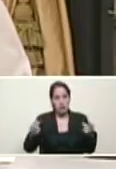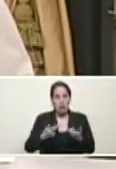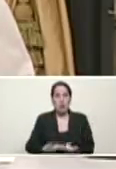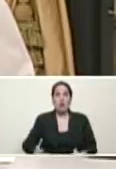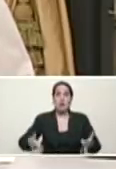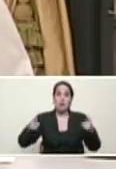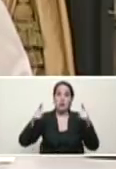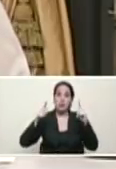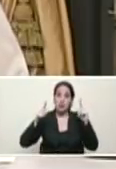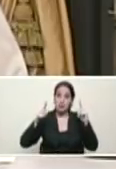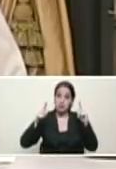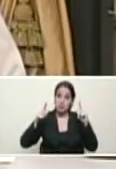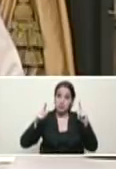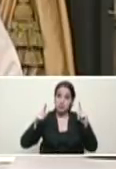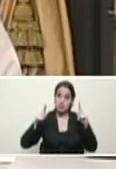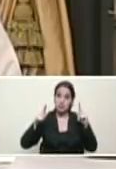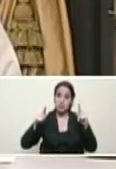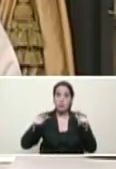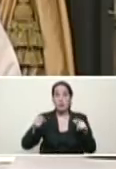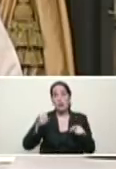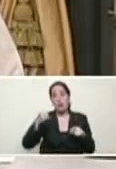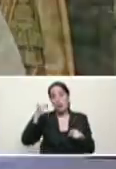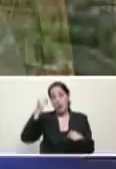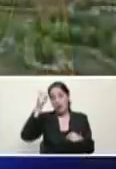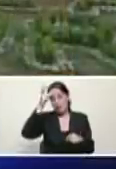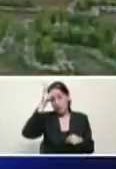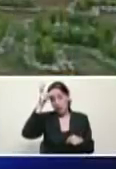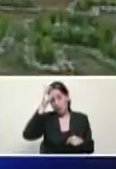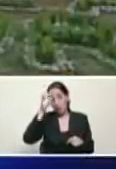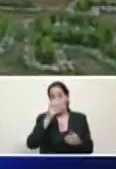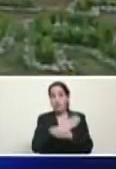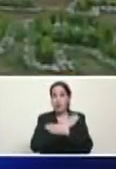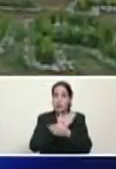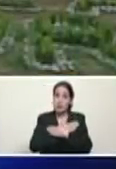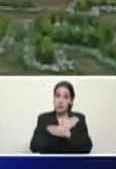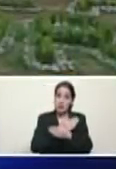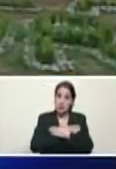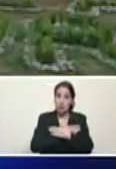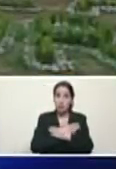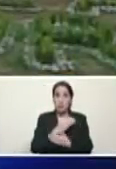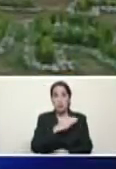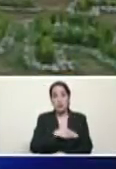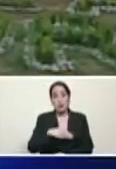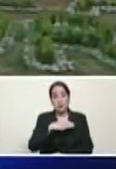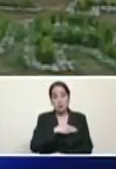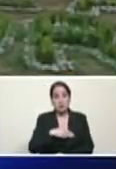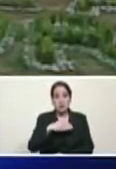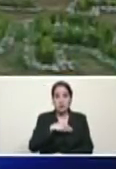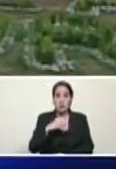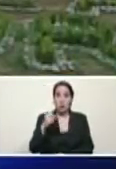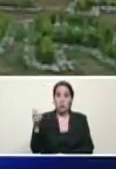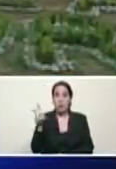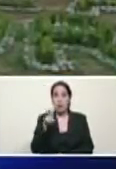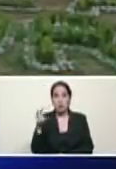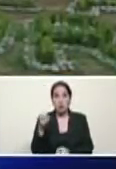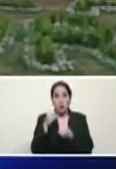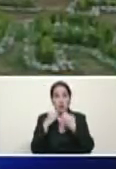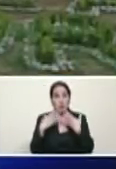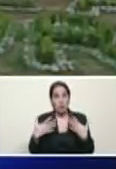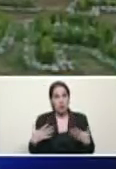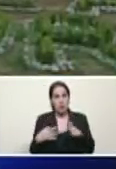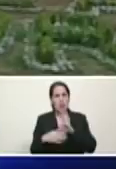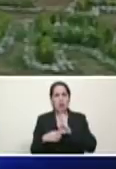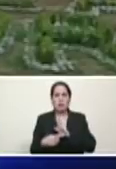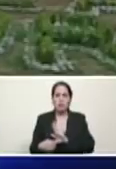libertad. Bueno, Falcón, te felicito. Misión Venezuela Bella. Así debemos continuar. Yo quiero